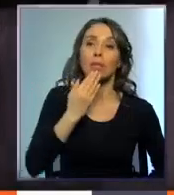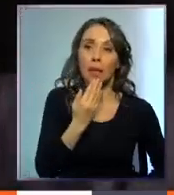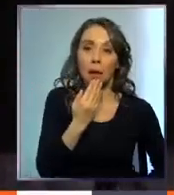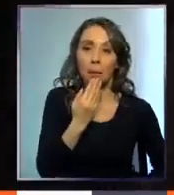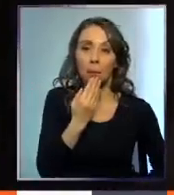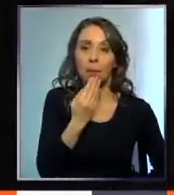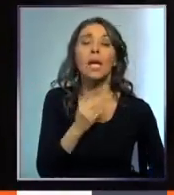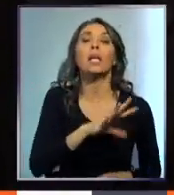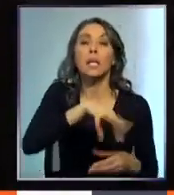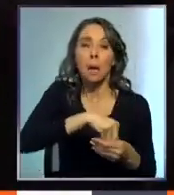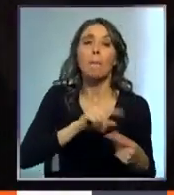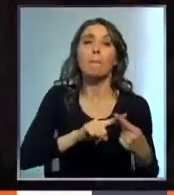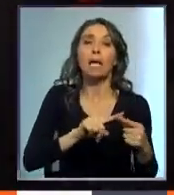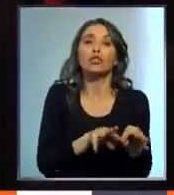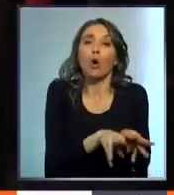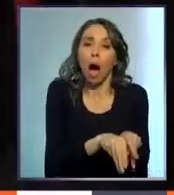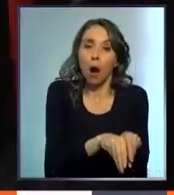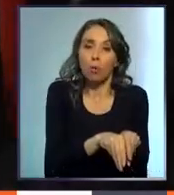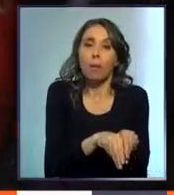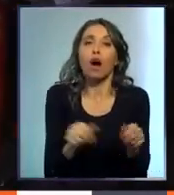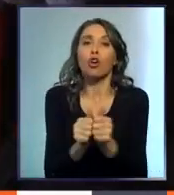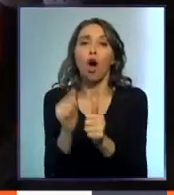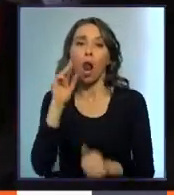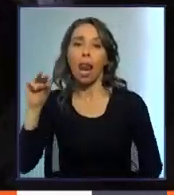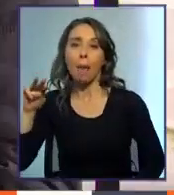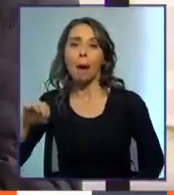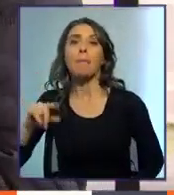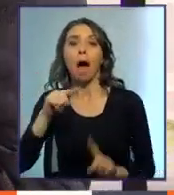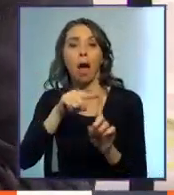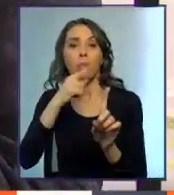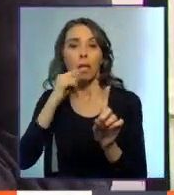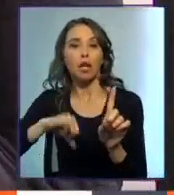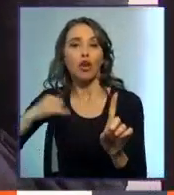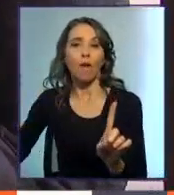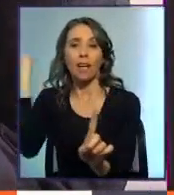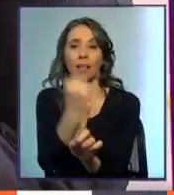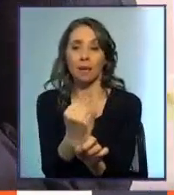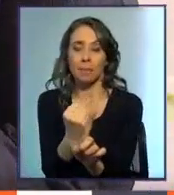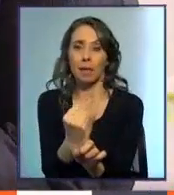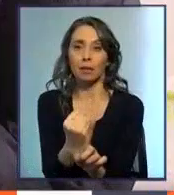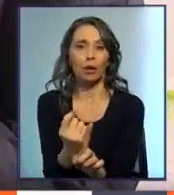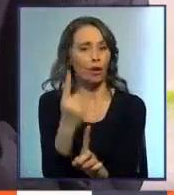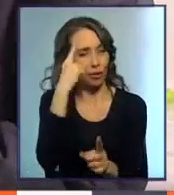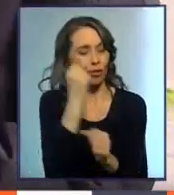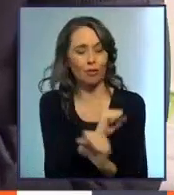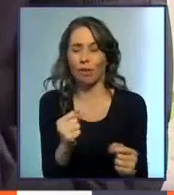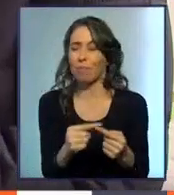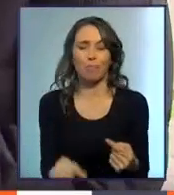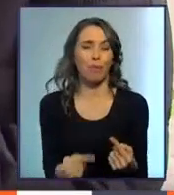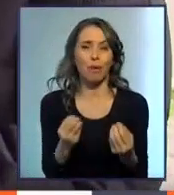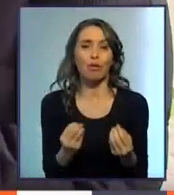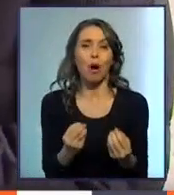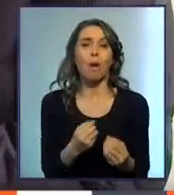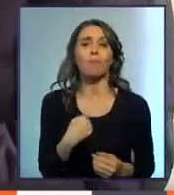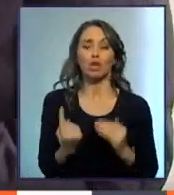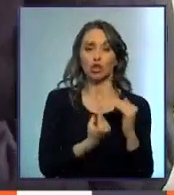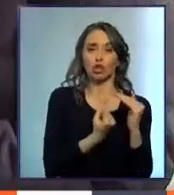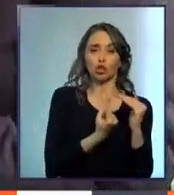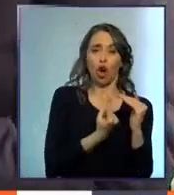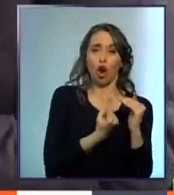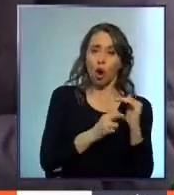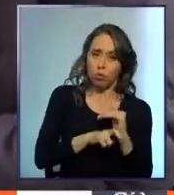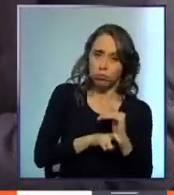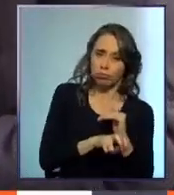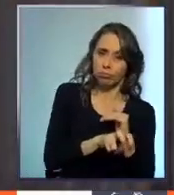de la agrupación, incluso con la mamá del joven asesinado. Comenta que no es lógico que la víctima fuera por su cuenta y